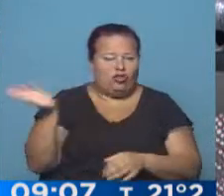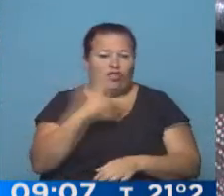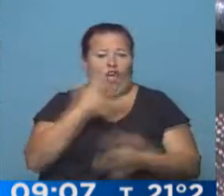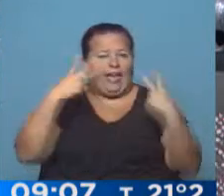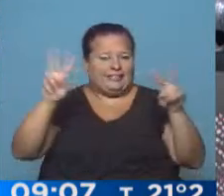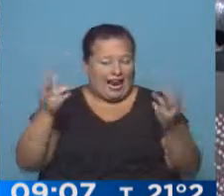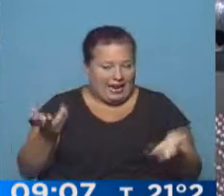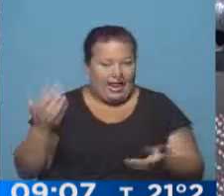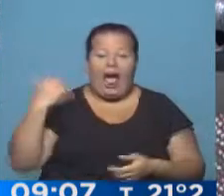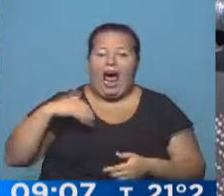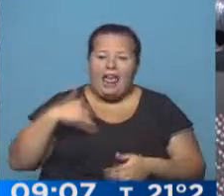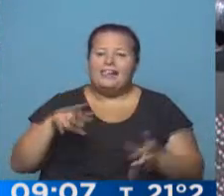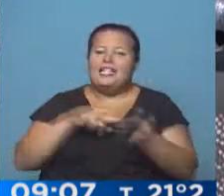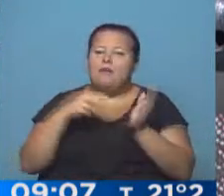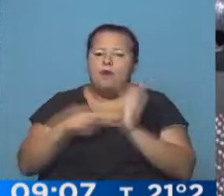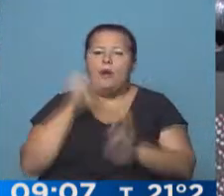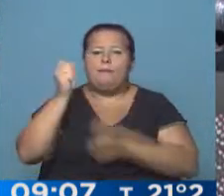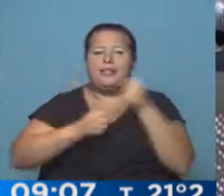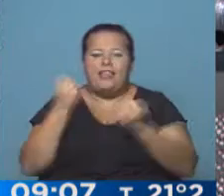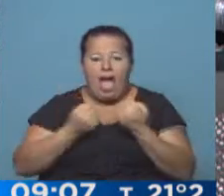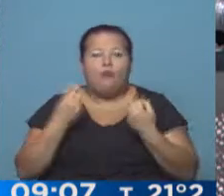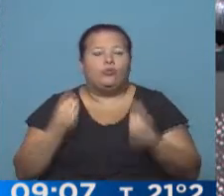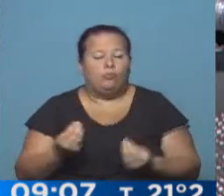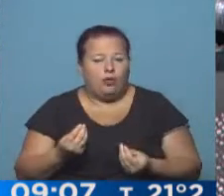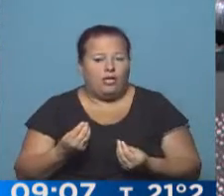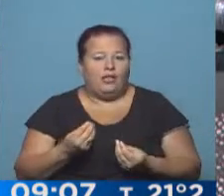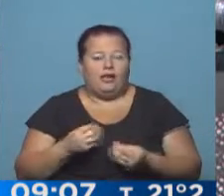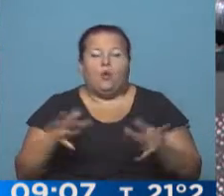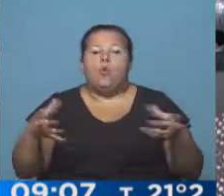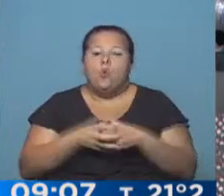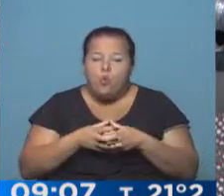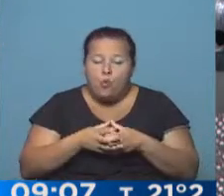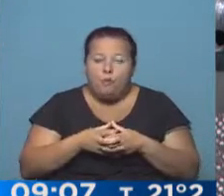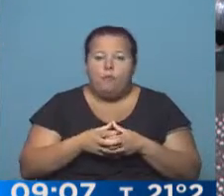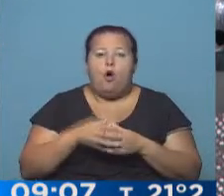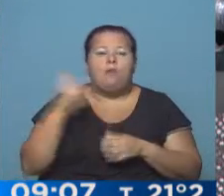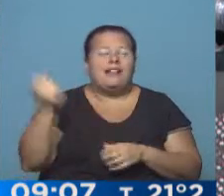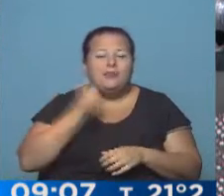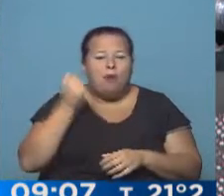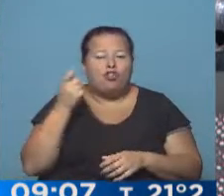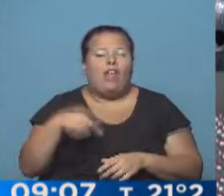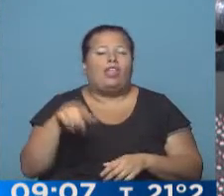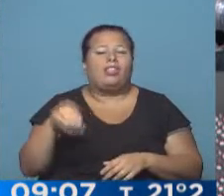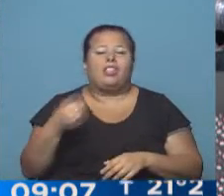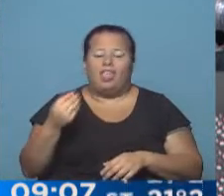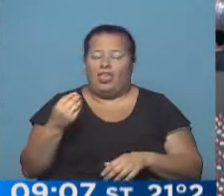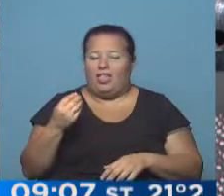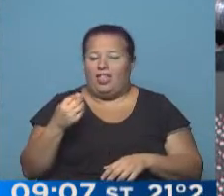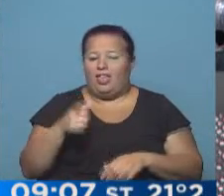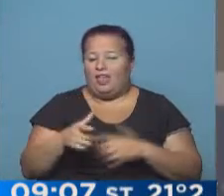tranqueras argentinas tiene un gran problema para la industria automotriz hoy que es un sector uno de los sectores principales de la mente